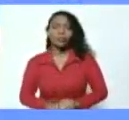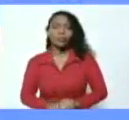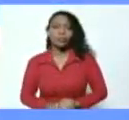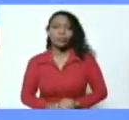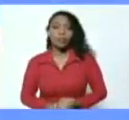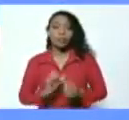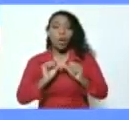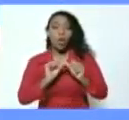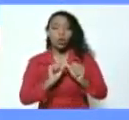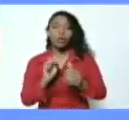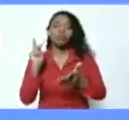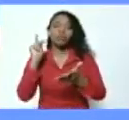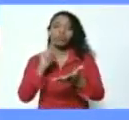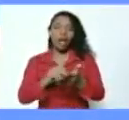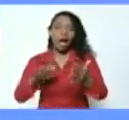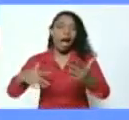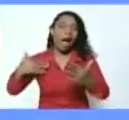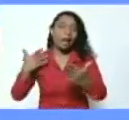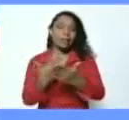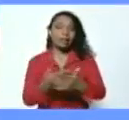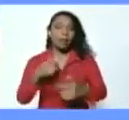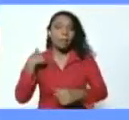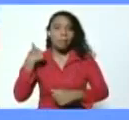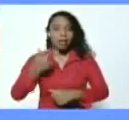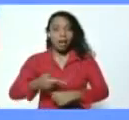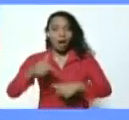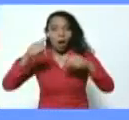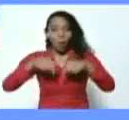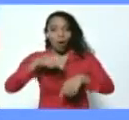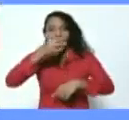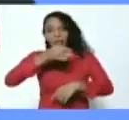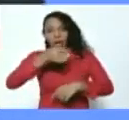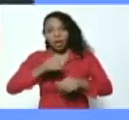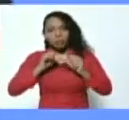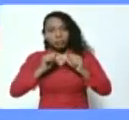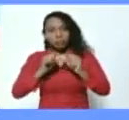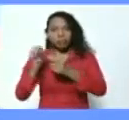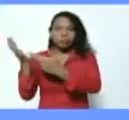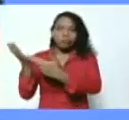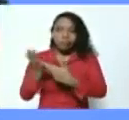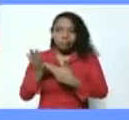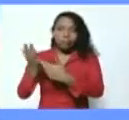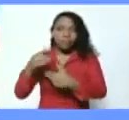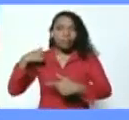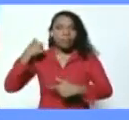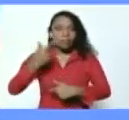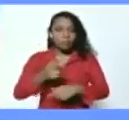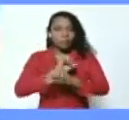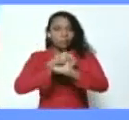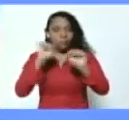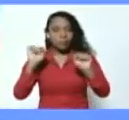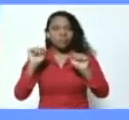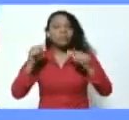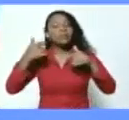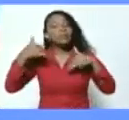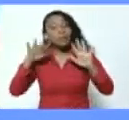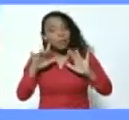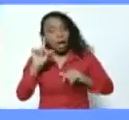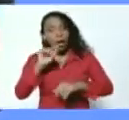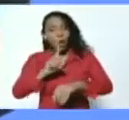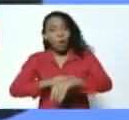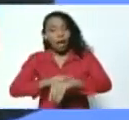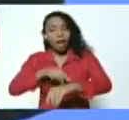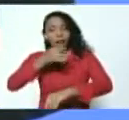a seguir llegando hasta mañana. Hoy en la tarde vamos a seguir recibiendo, mañana en la mañana e incluso en horas de la